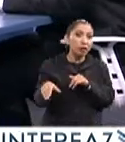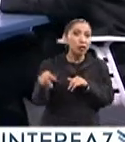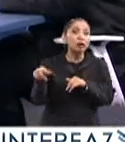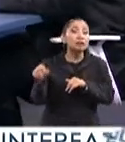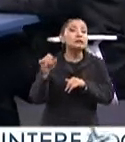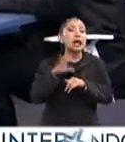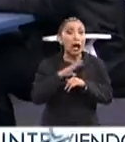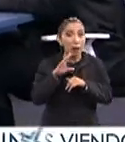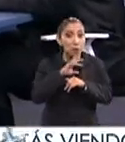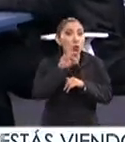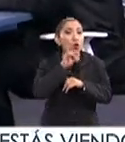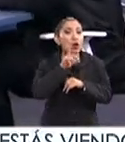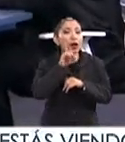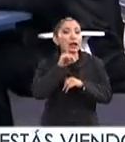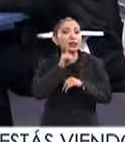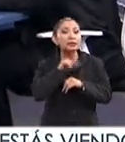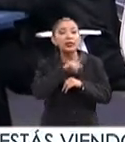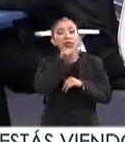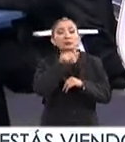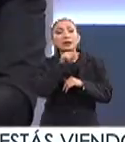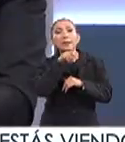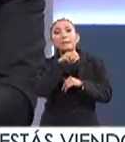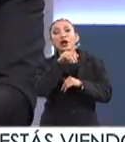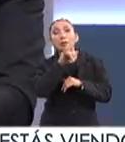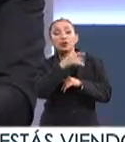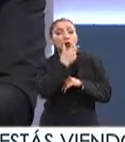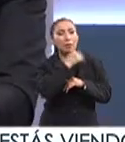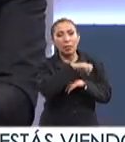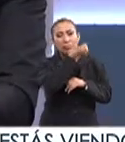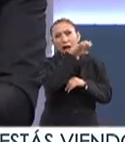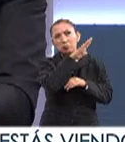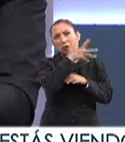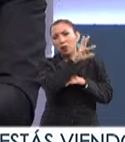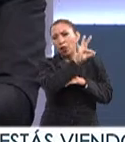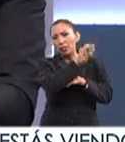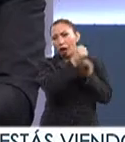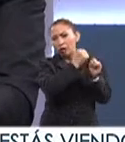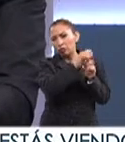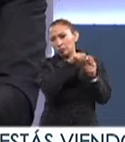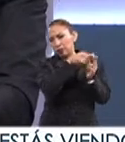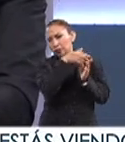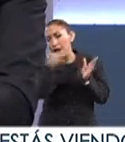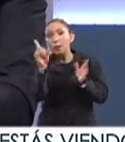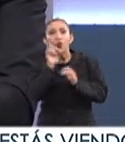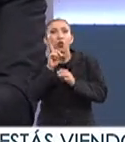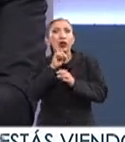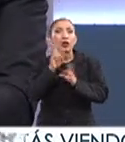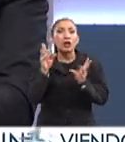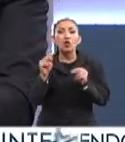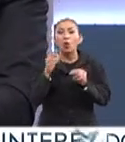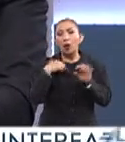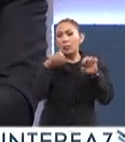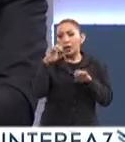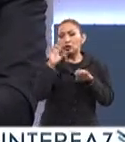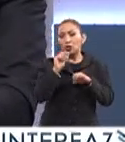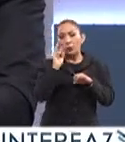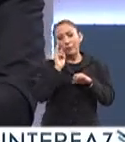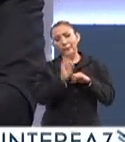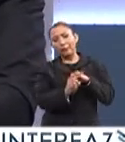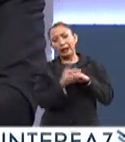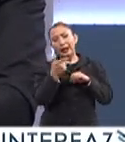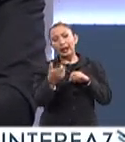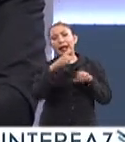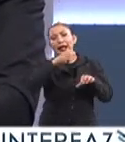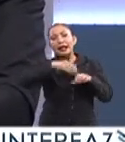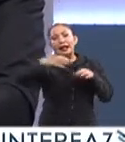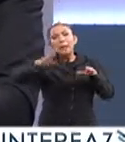y sobre todo mujeres posmenopáusicas. En el hombre el corte de edad son cerca de 40 años y en las mujeres no lo manejamos por edad, sino por